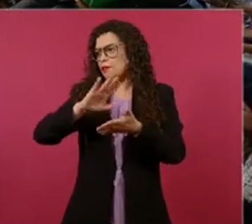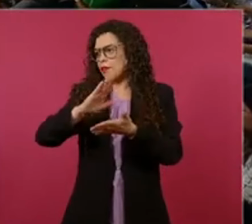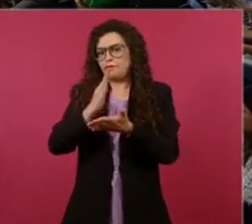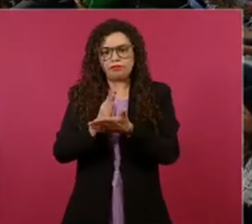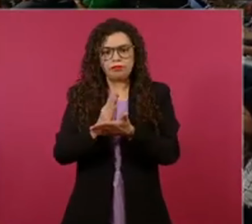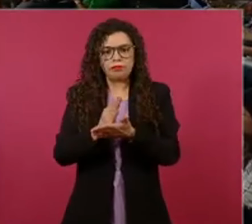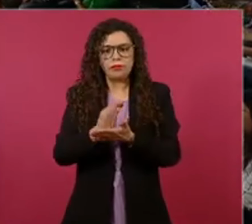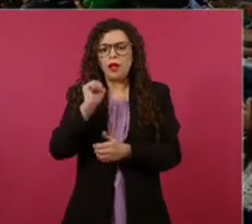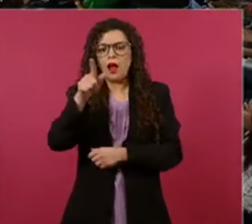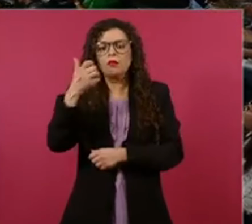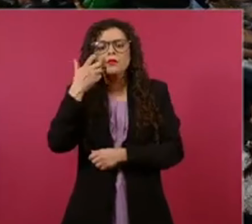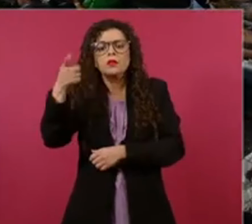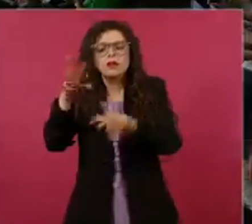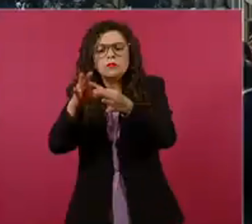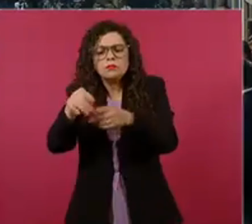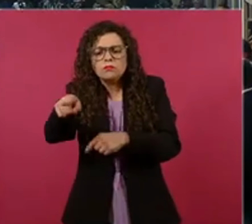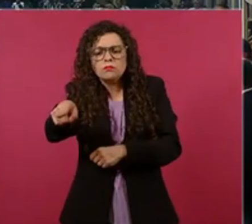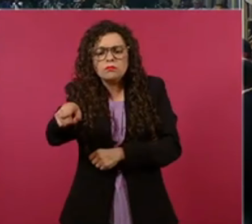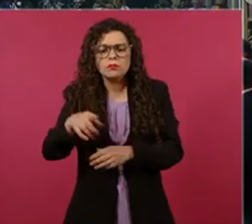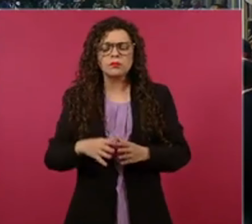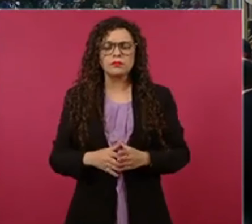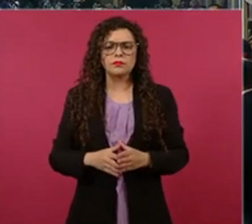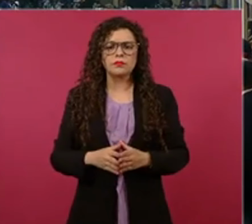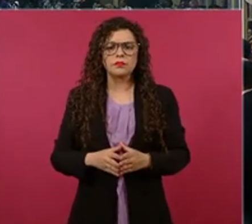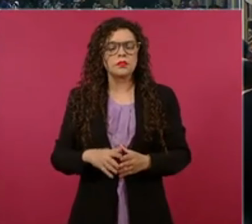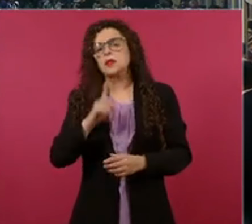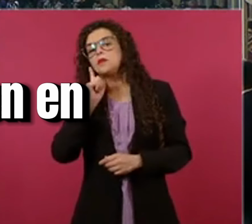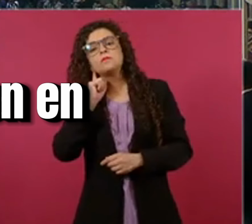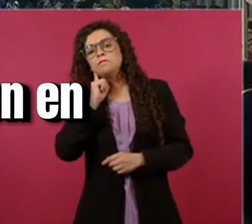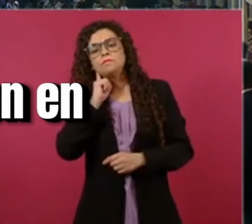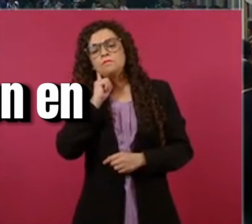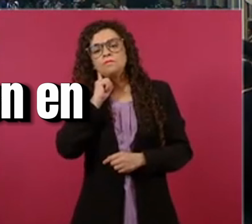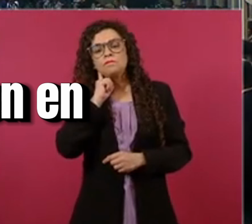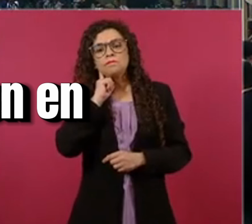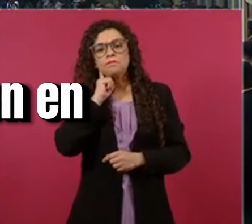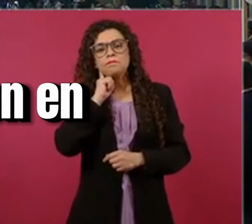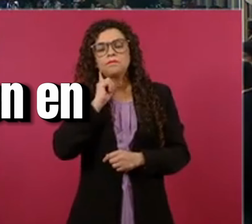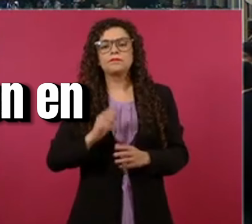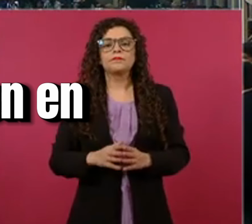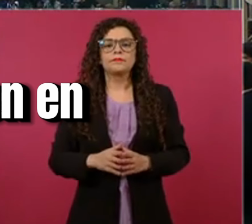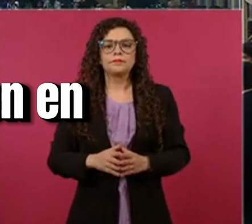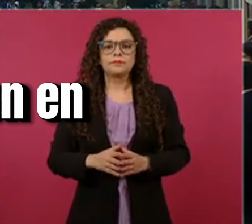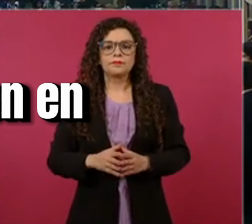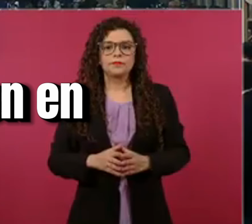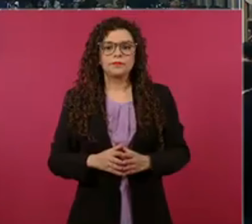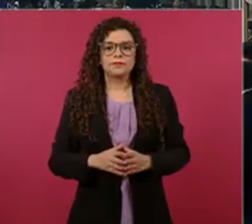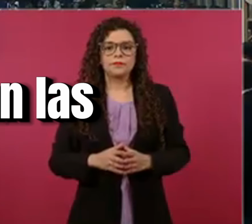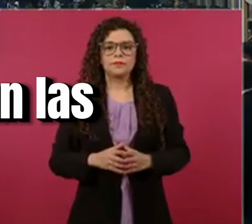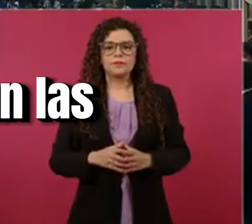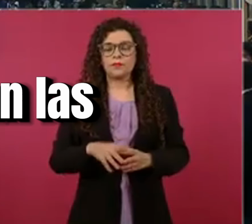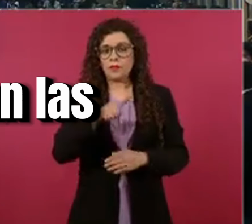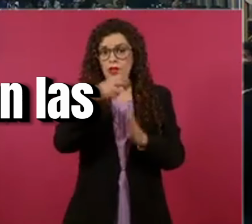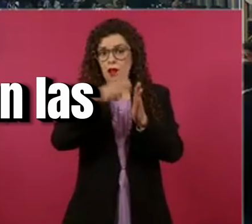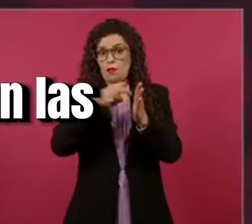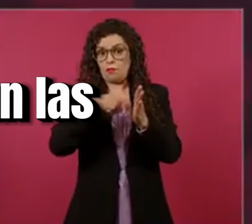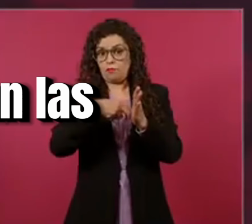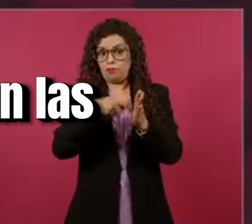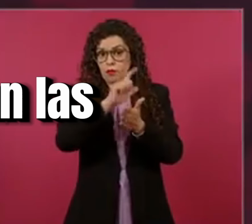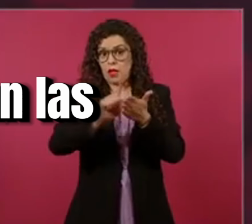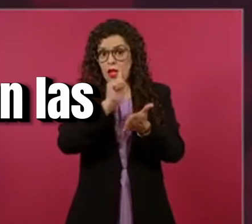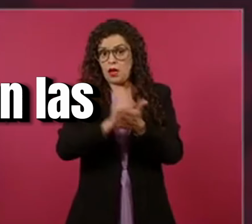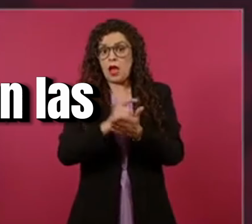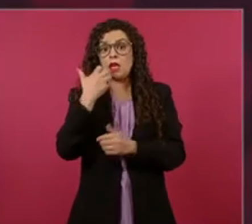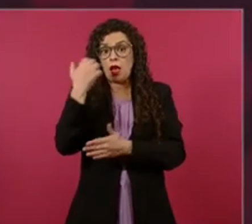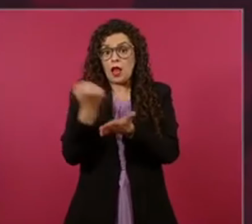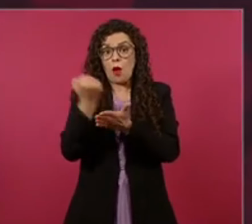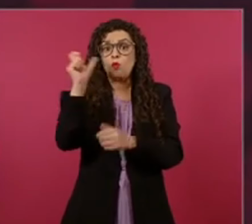decías? Sí, yo solamente quería saber, pero la idea es que las reformas se aprueben en septiembre. Sí, estas que estamos planteando